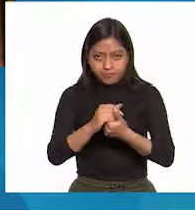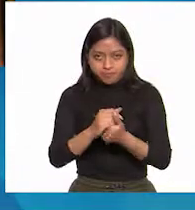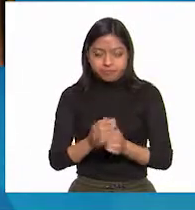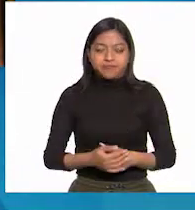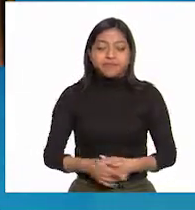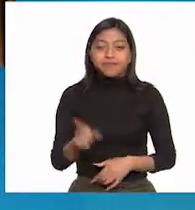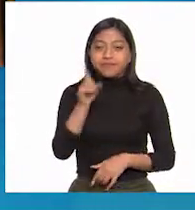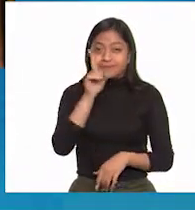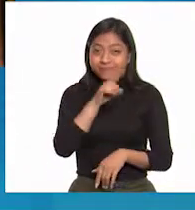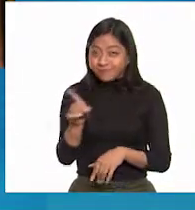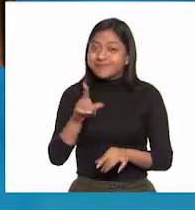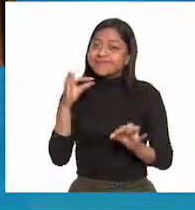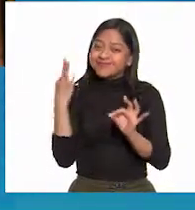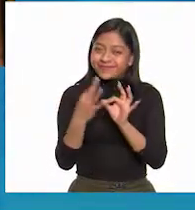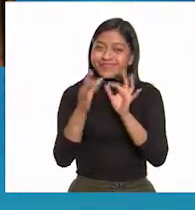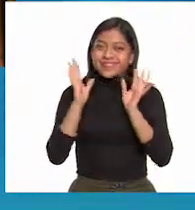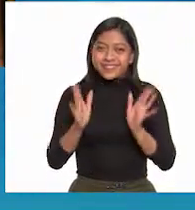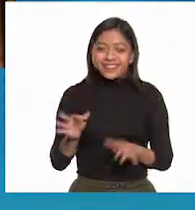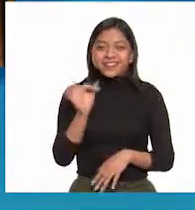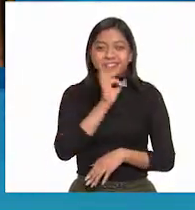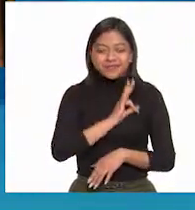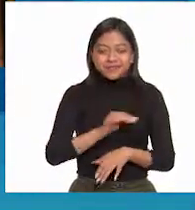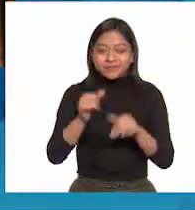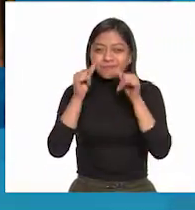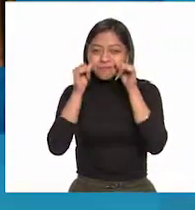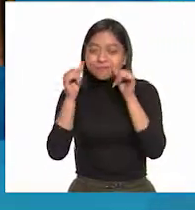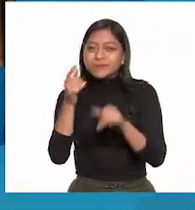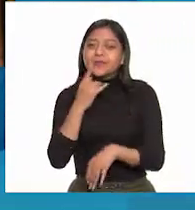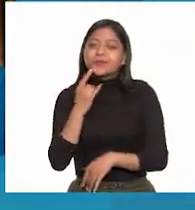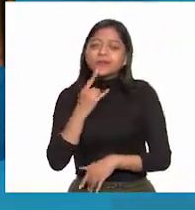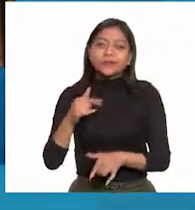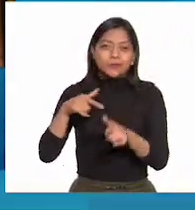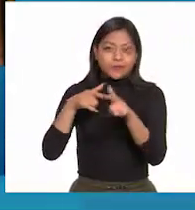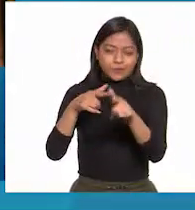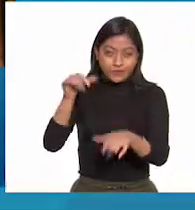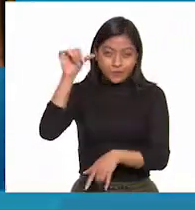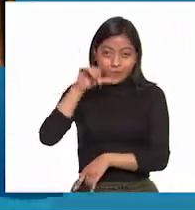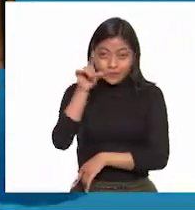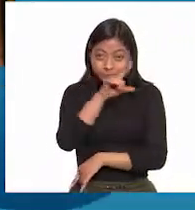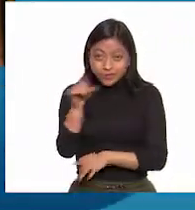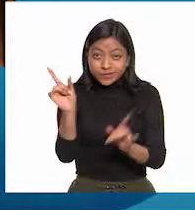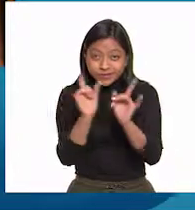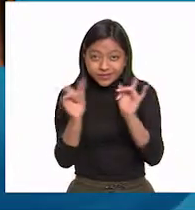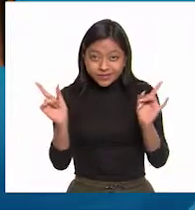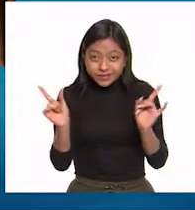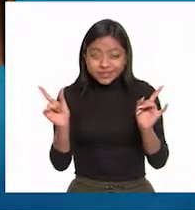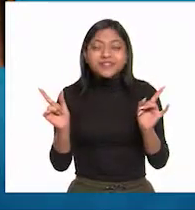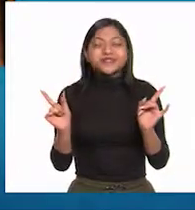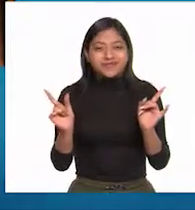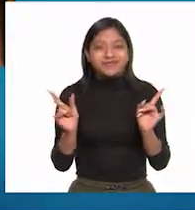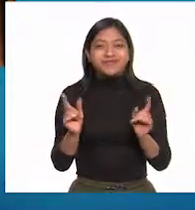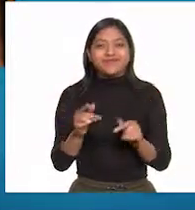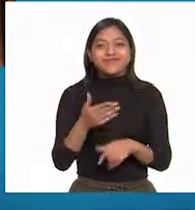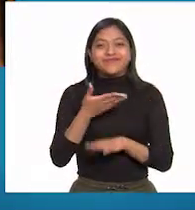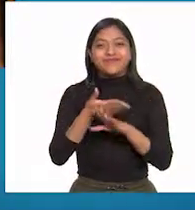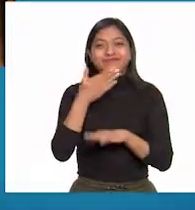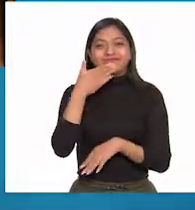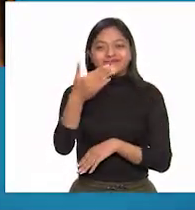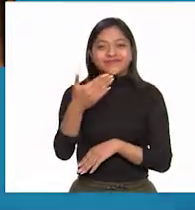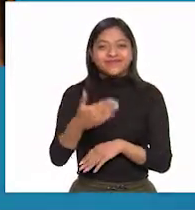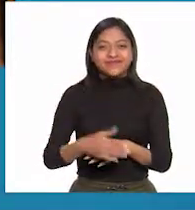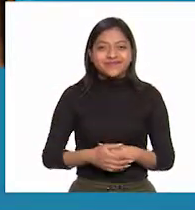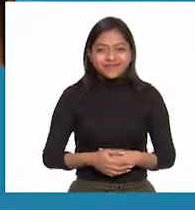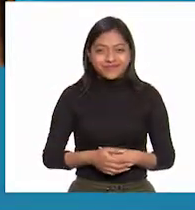Ahora es momento de seguir con el programa de hoy. ¿Listas? ¿Listos? ¡Muy